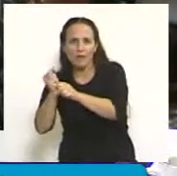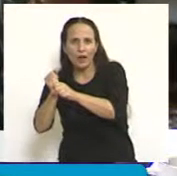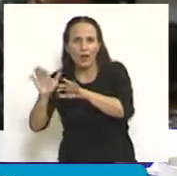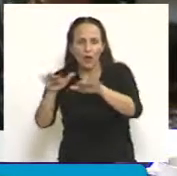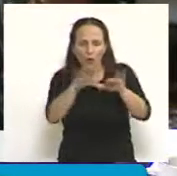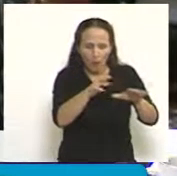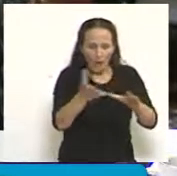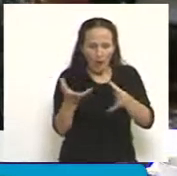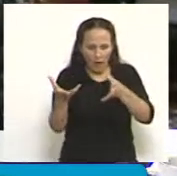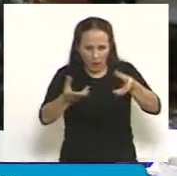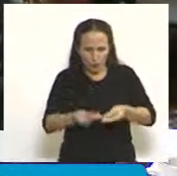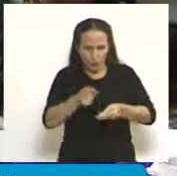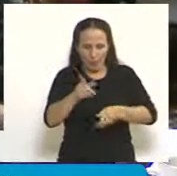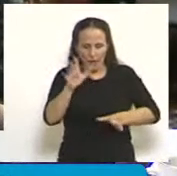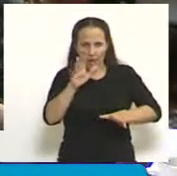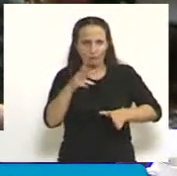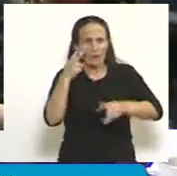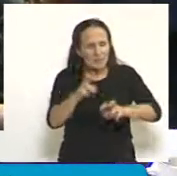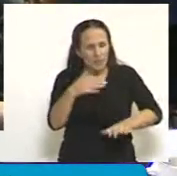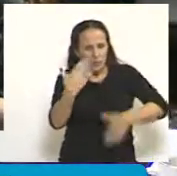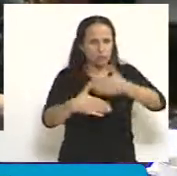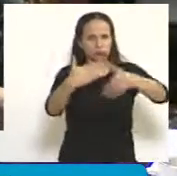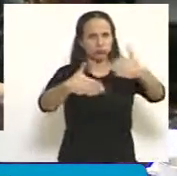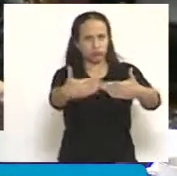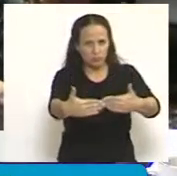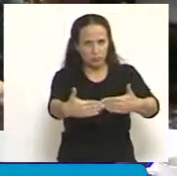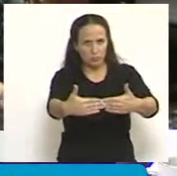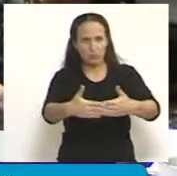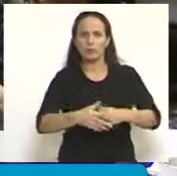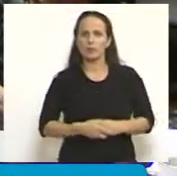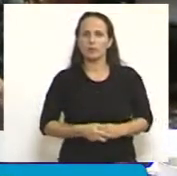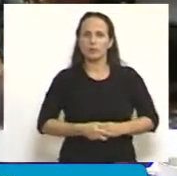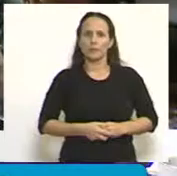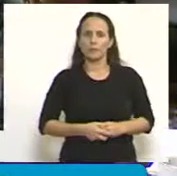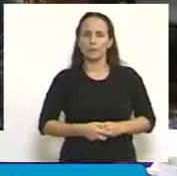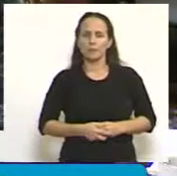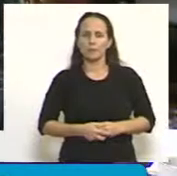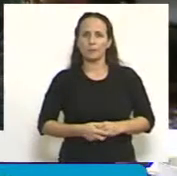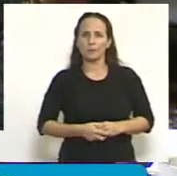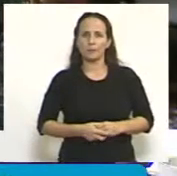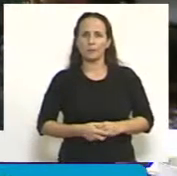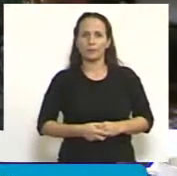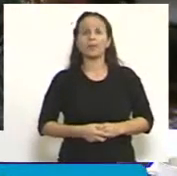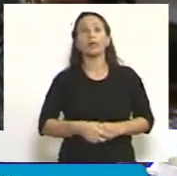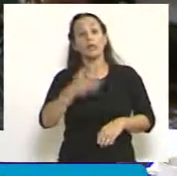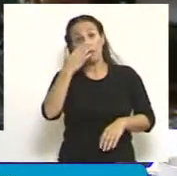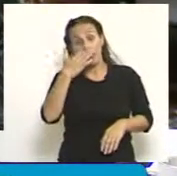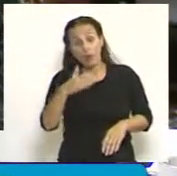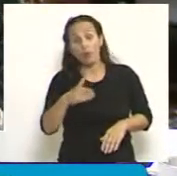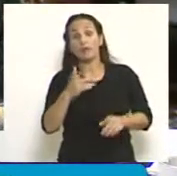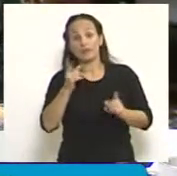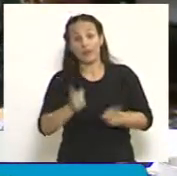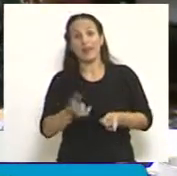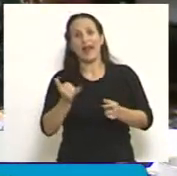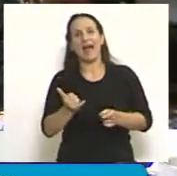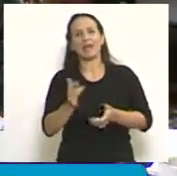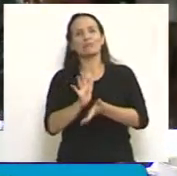pendientes. Y esto solo demuestra que unir el nombre de ese fiscal, que no es un